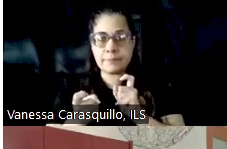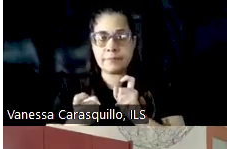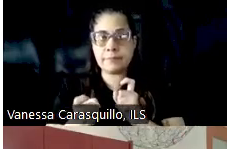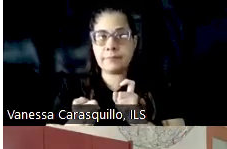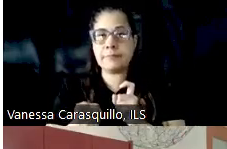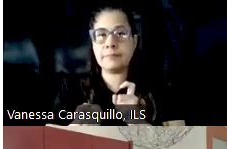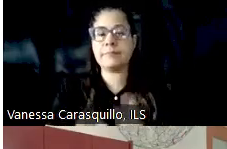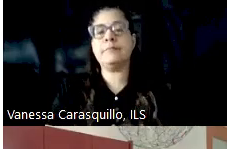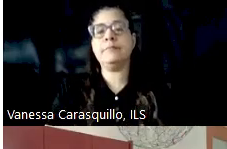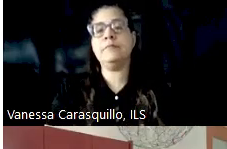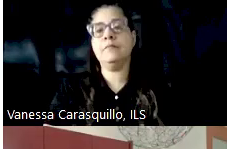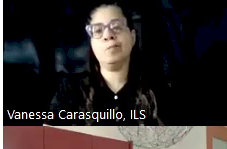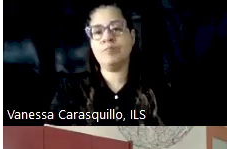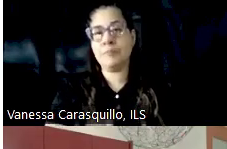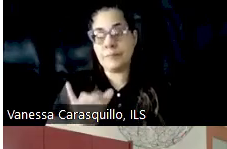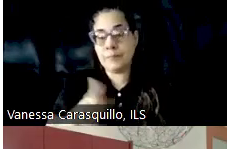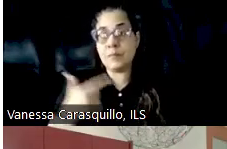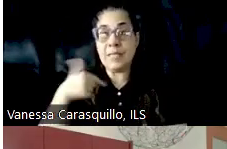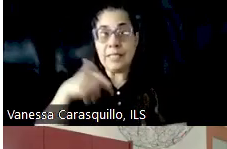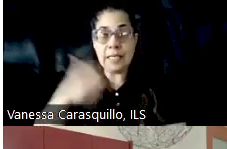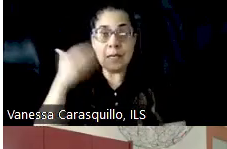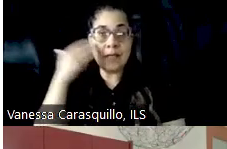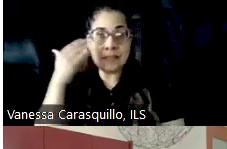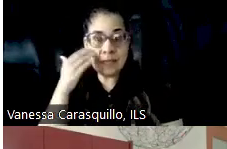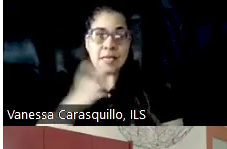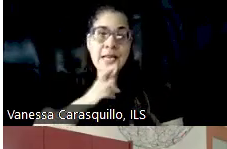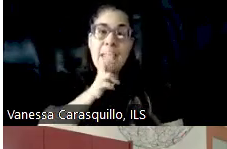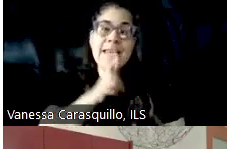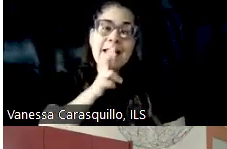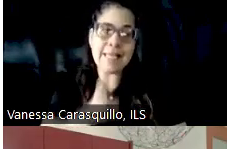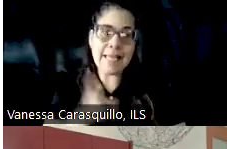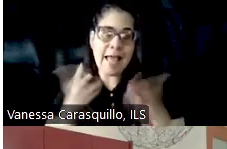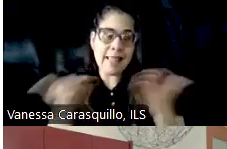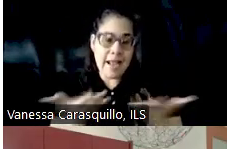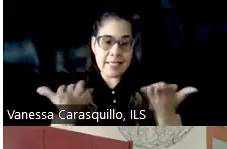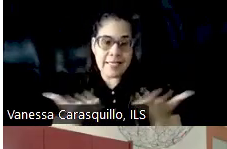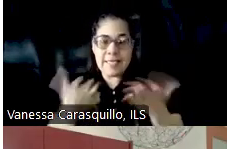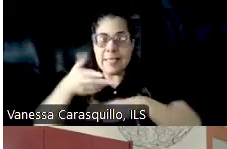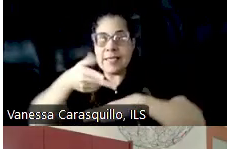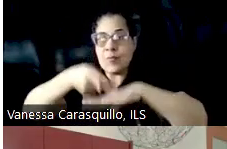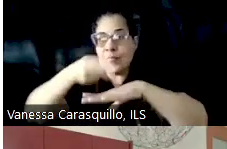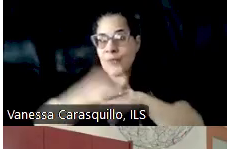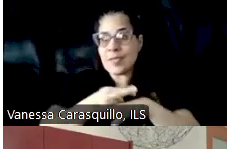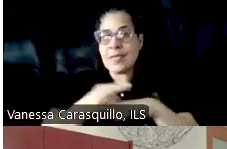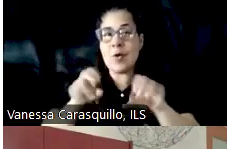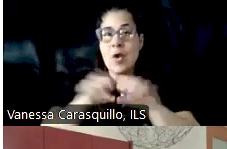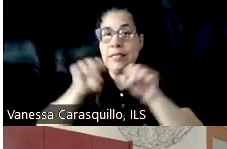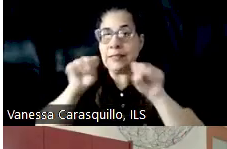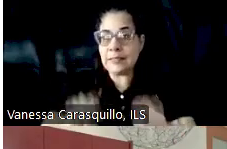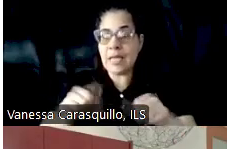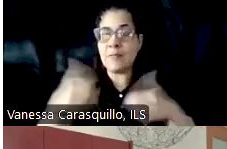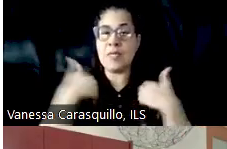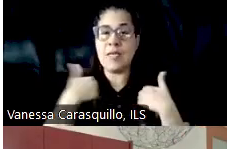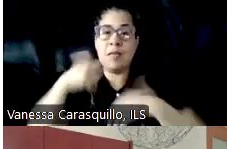tenemos que entender las realidades de nuestro sistema, las realidades de nuestro país, donde tenemos épocas de huracanes,